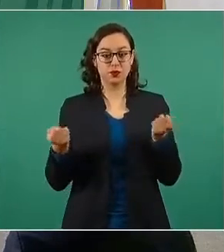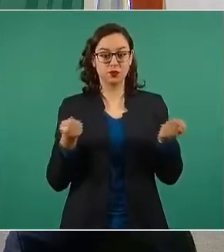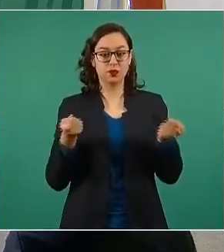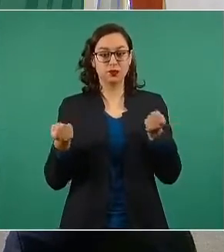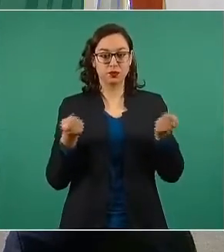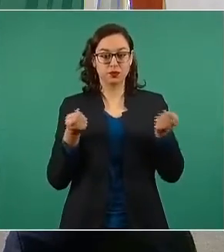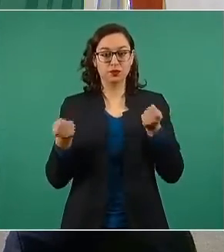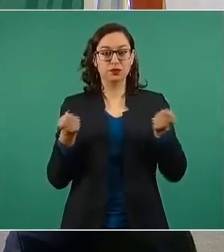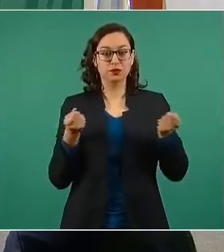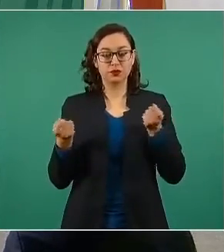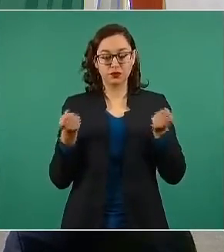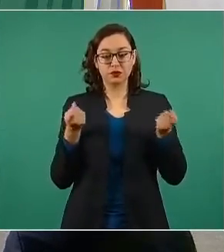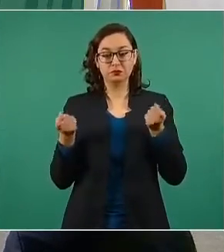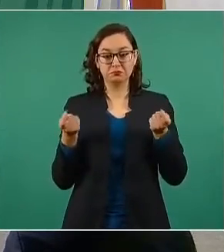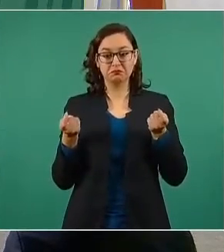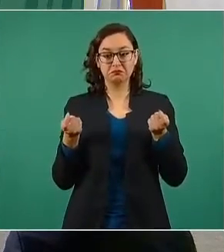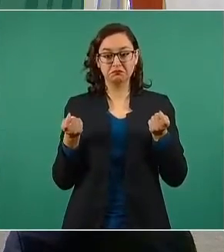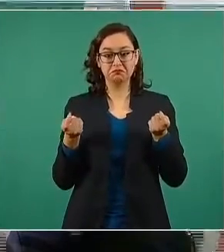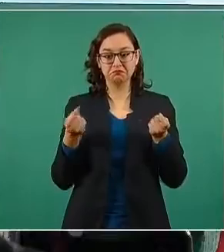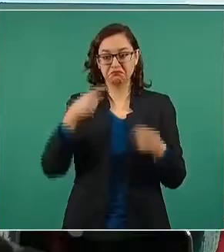por medio